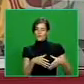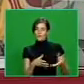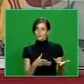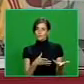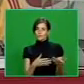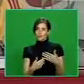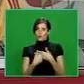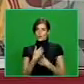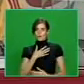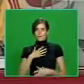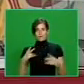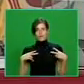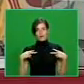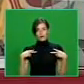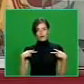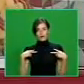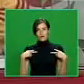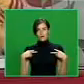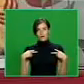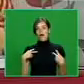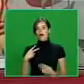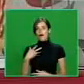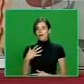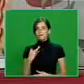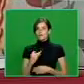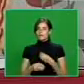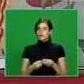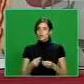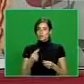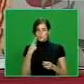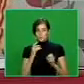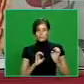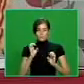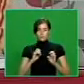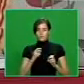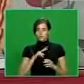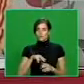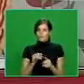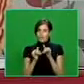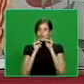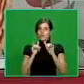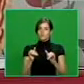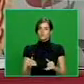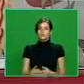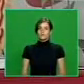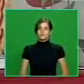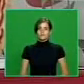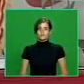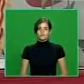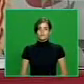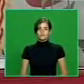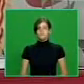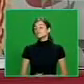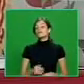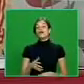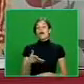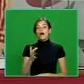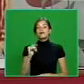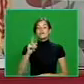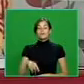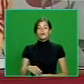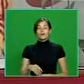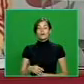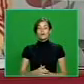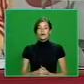contra mi vida que veníamos haciéndole seguimiento y lo habíamos denunciado por posada